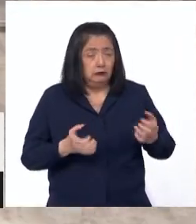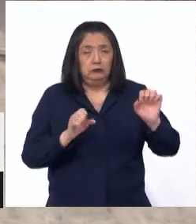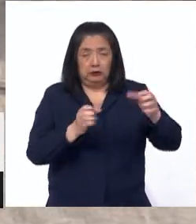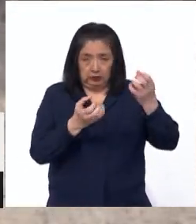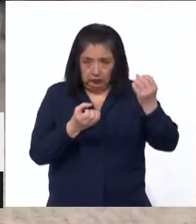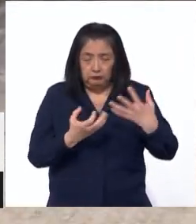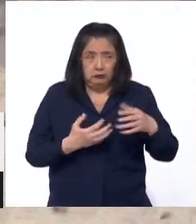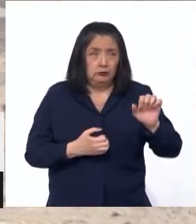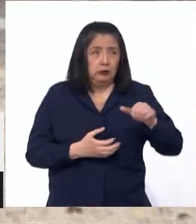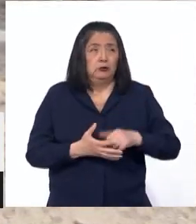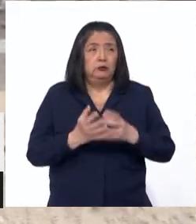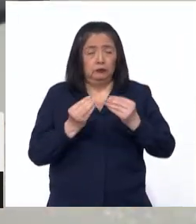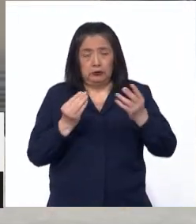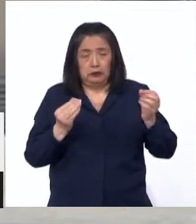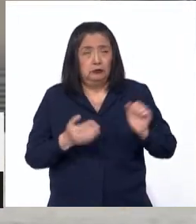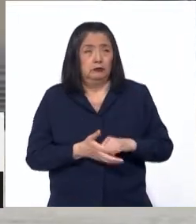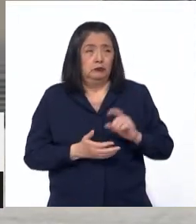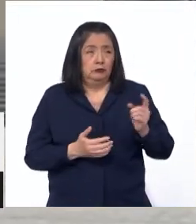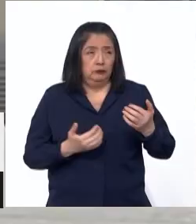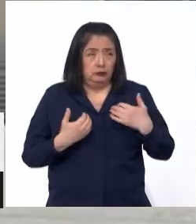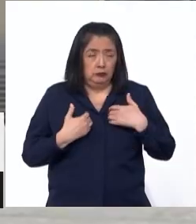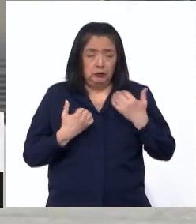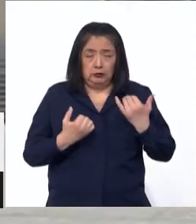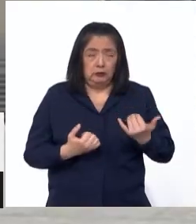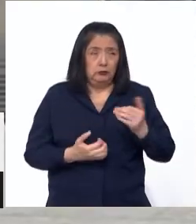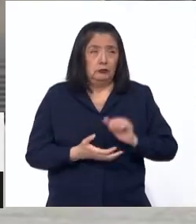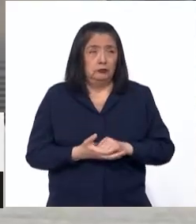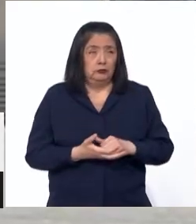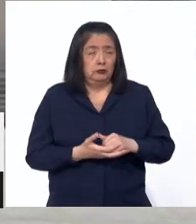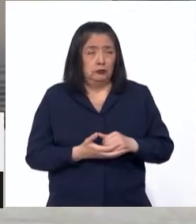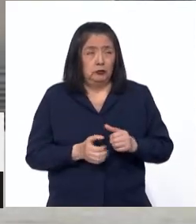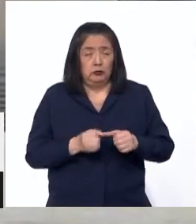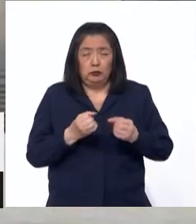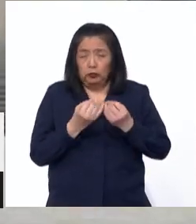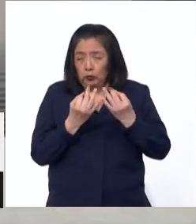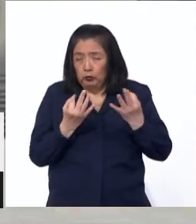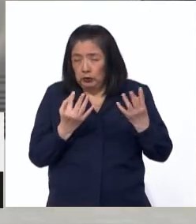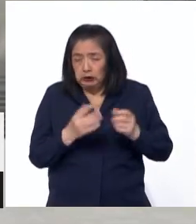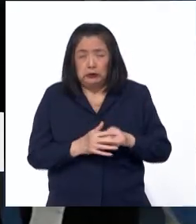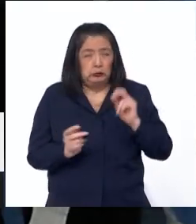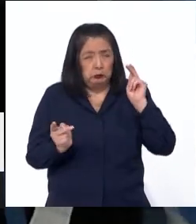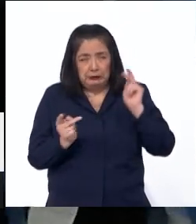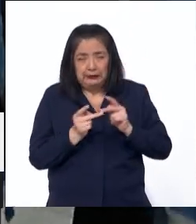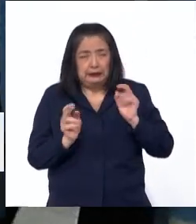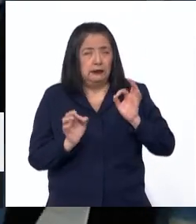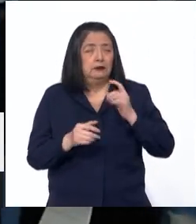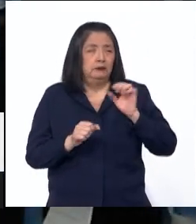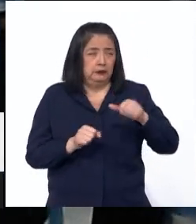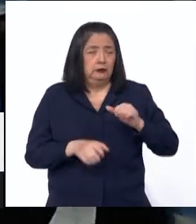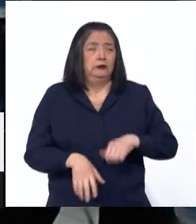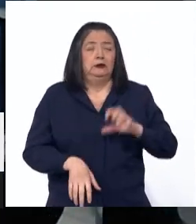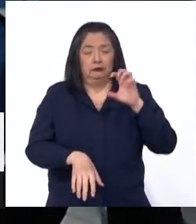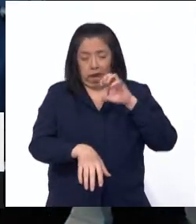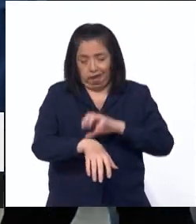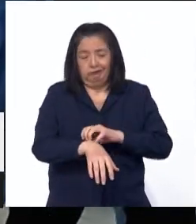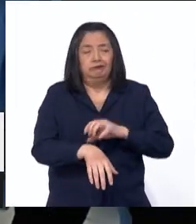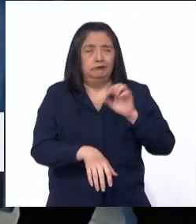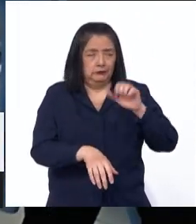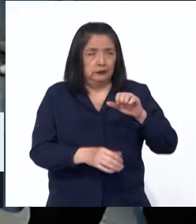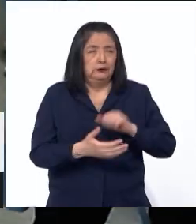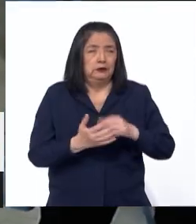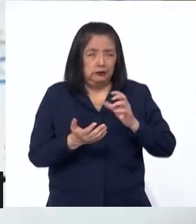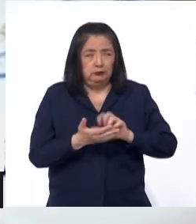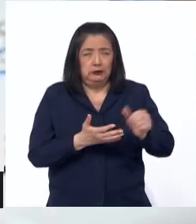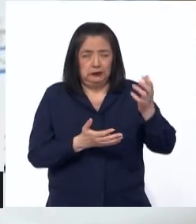han reportado ya varios casos. No tengo la cantidad exacta, pero son mordeduras que han sido ya